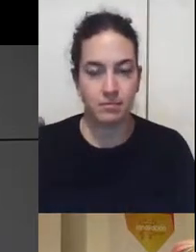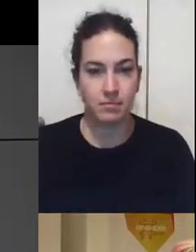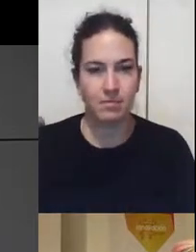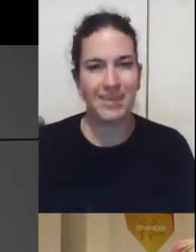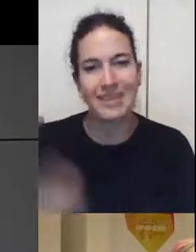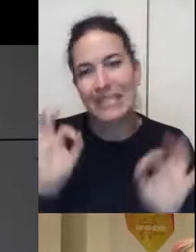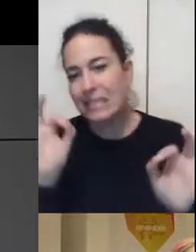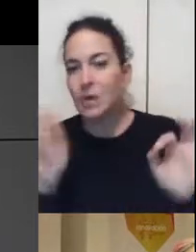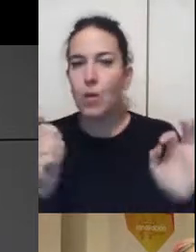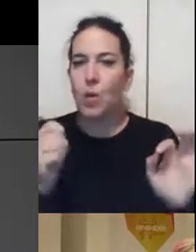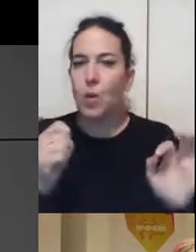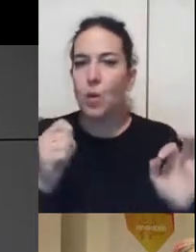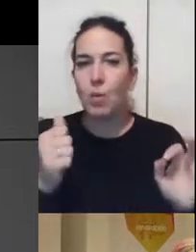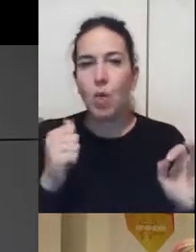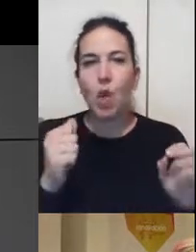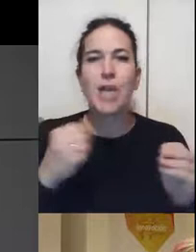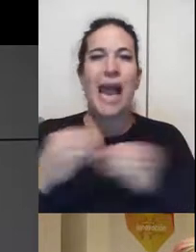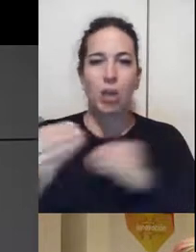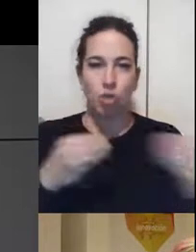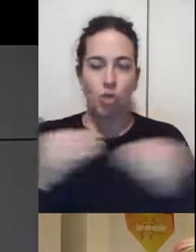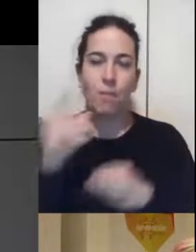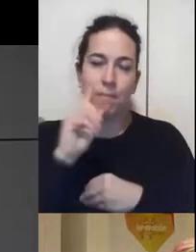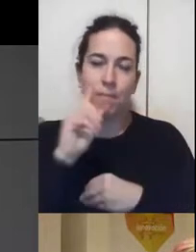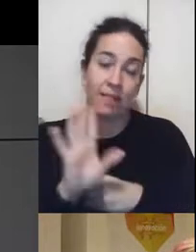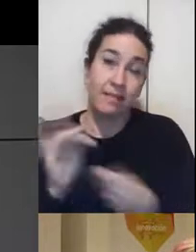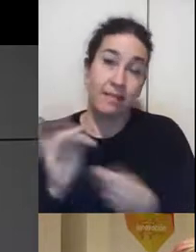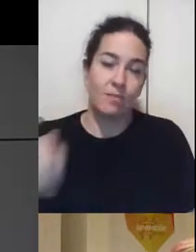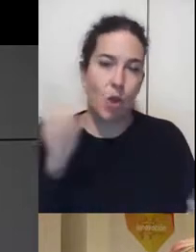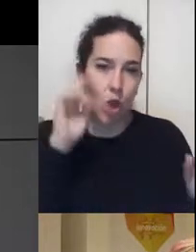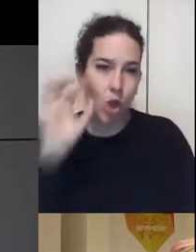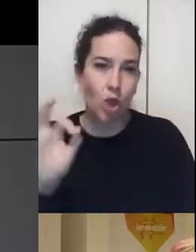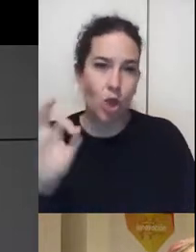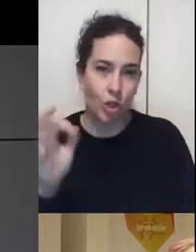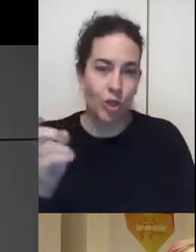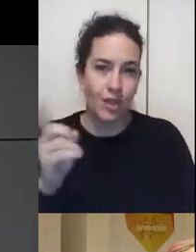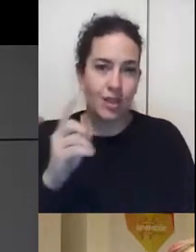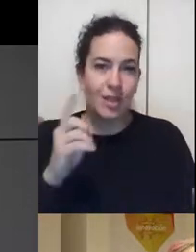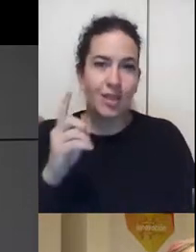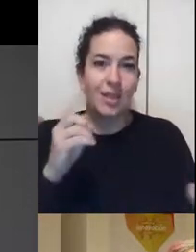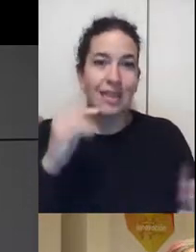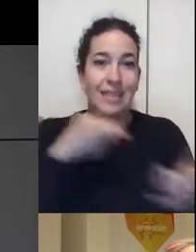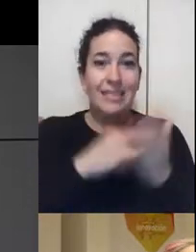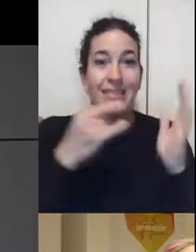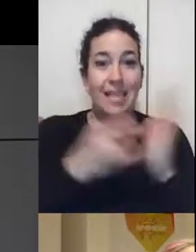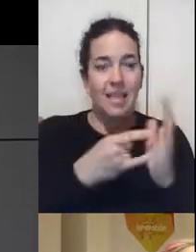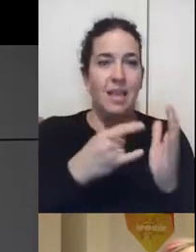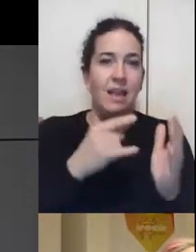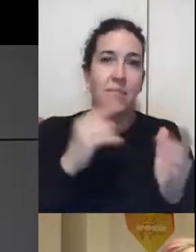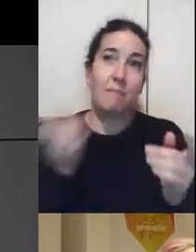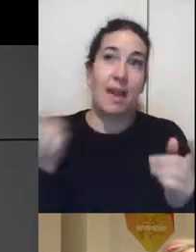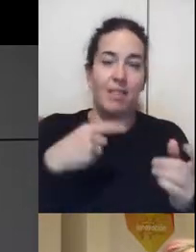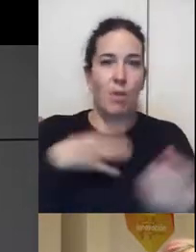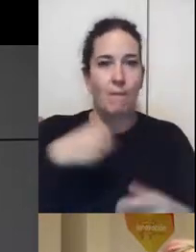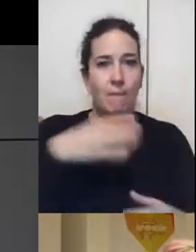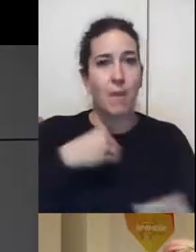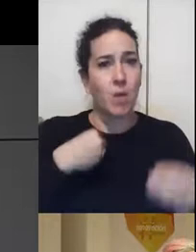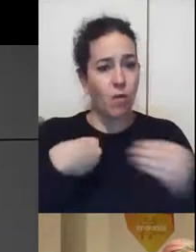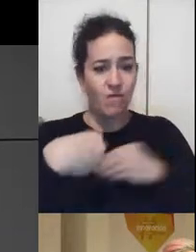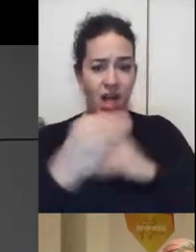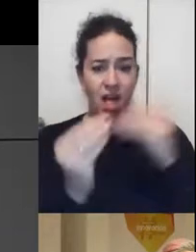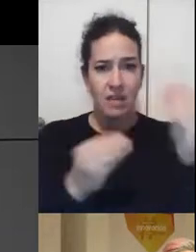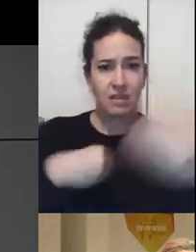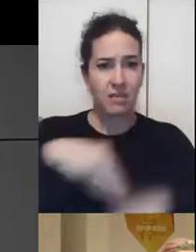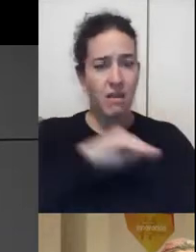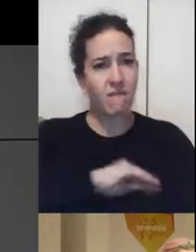toque así un poquito acartonado, porque en definitiva es la técnica que se ha utilizado, pero es bastante flexible y la verdad es que es